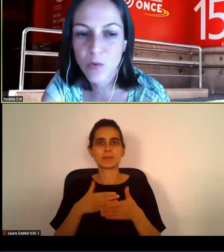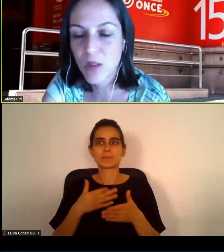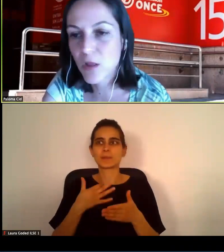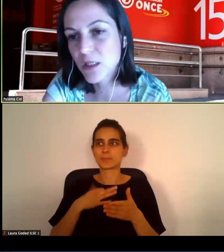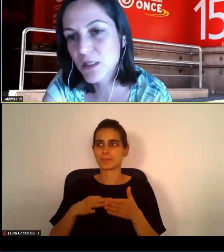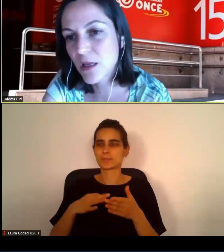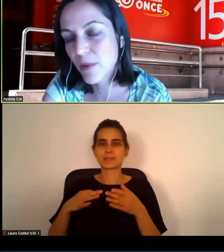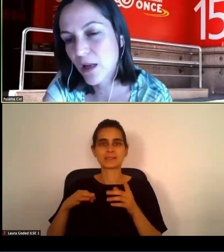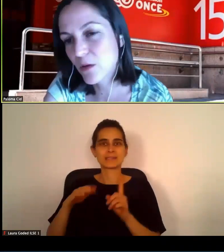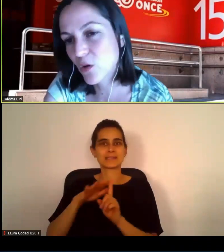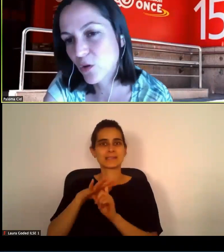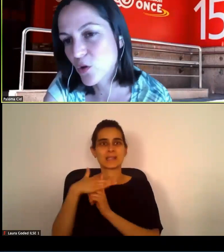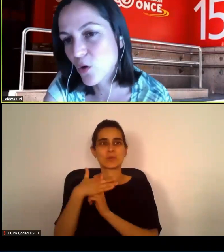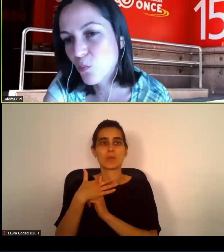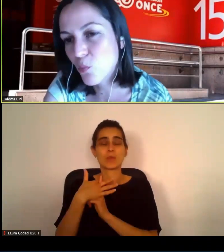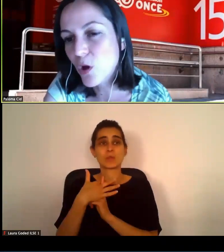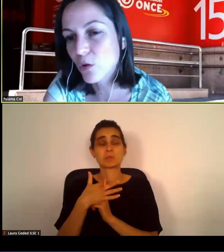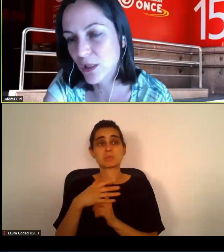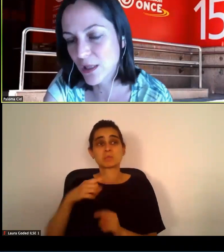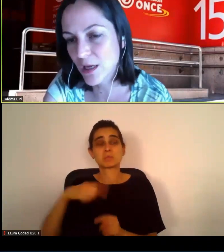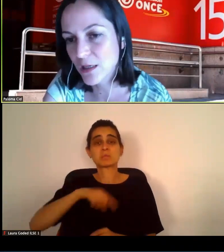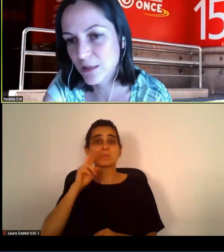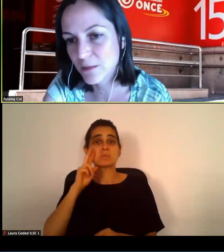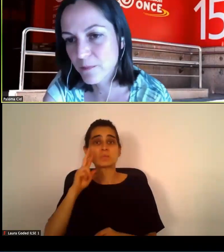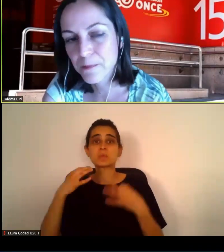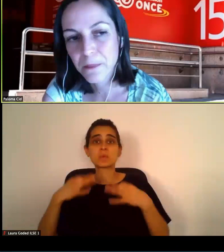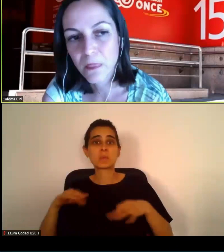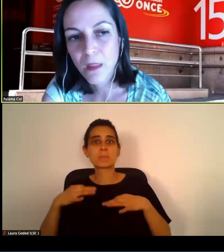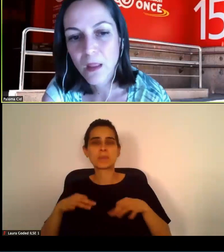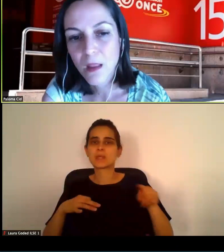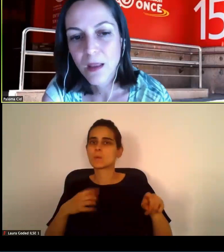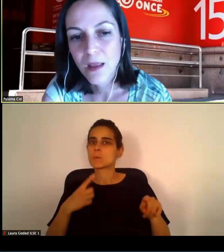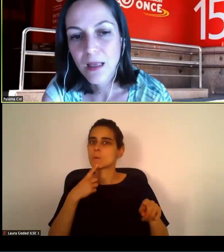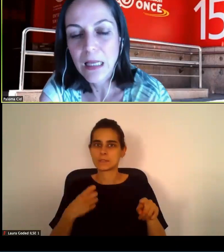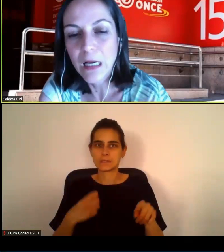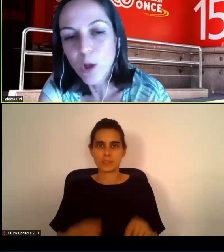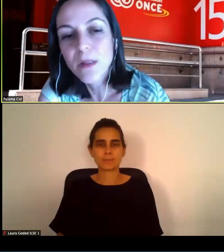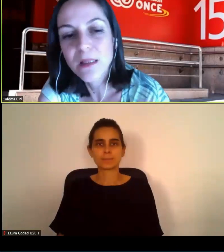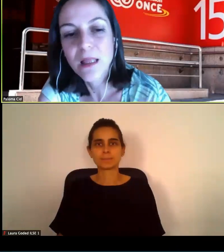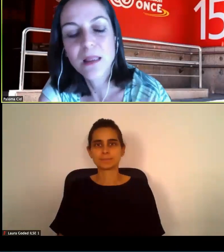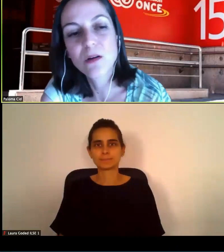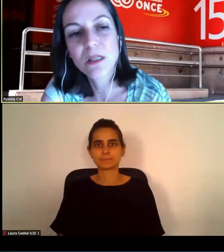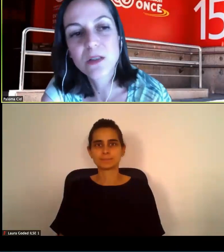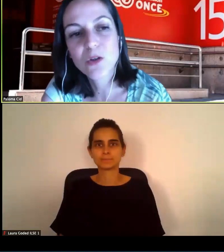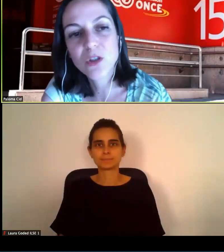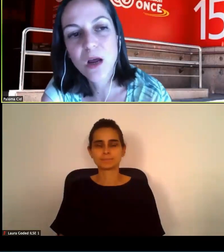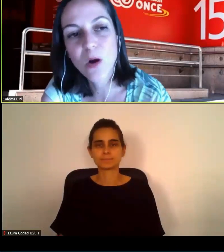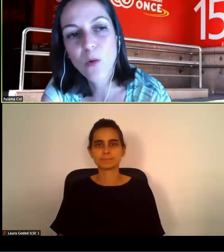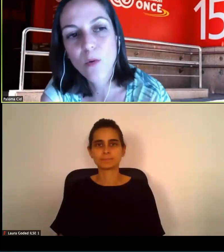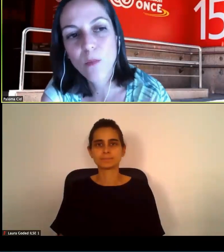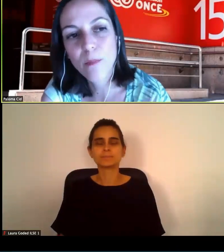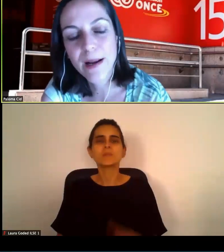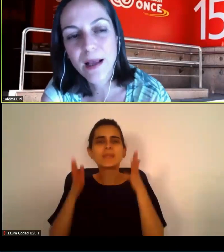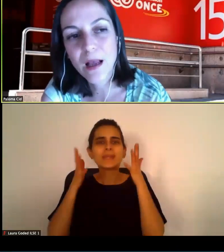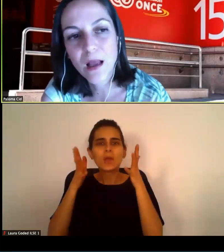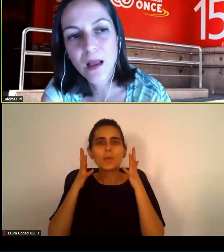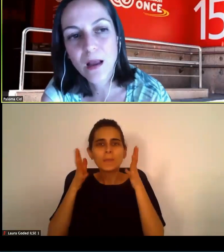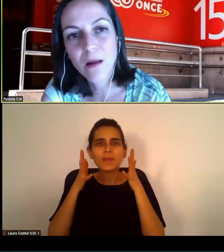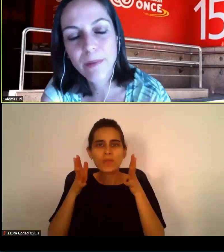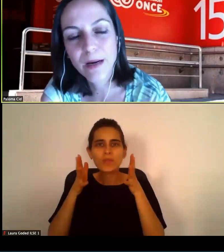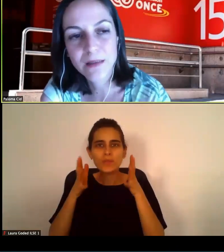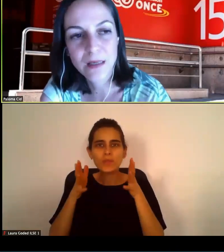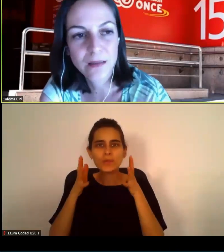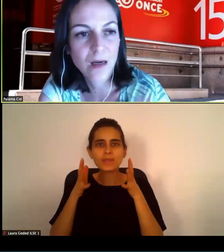en situaciones que para nosotros son muy cotidianas. ¿Qué recomendaciones os hago